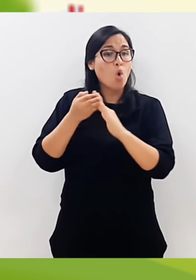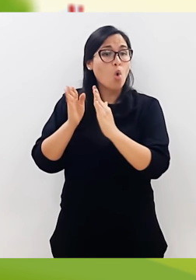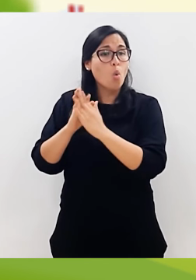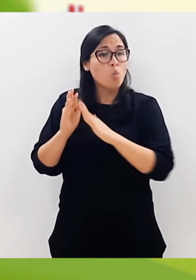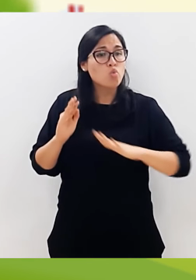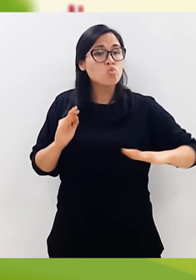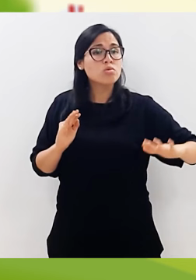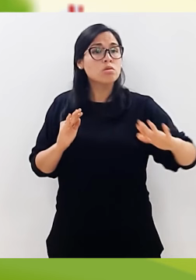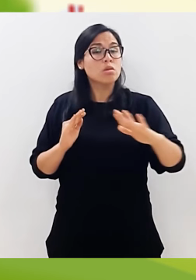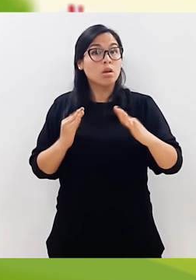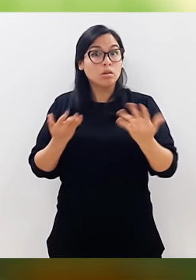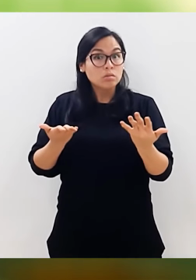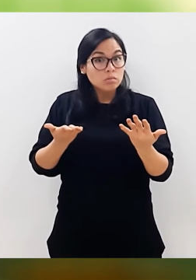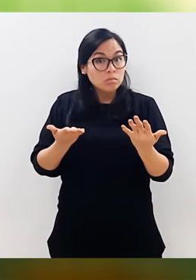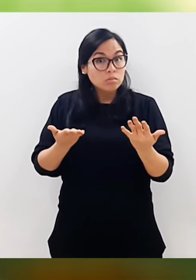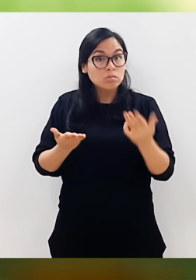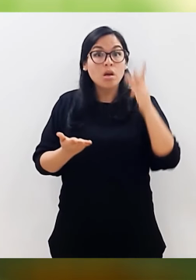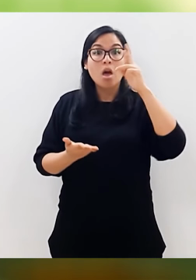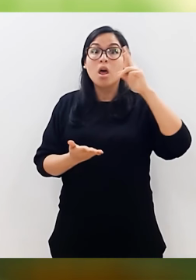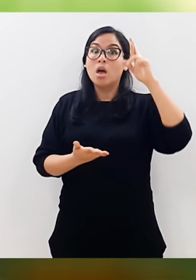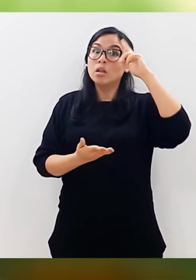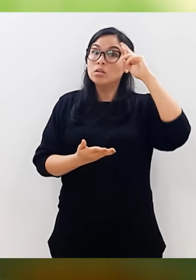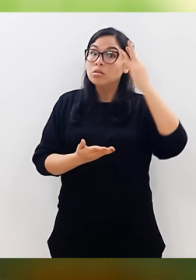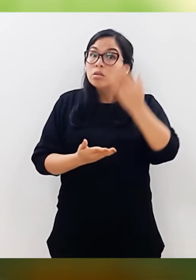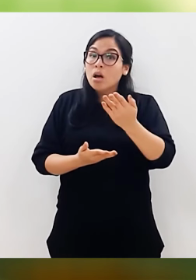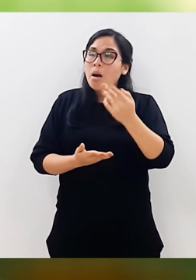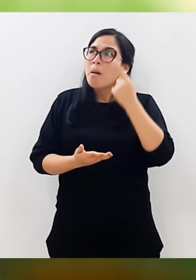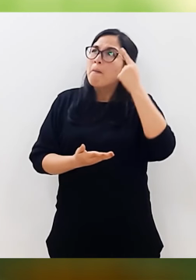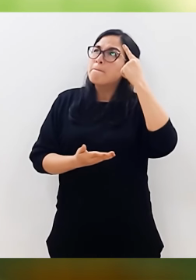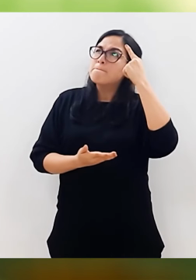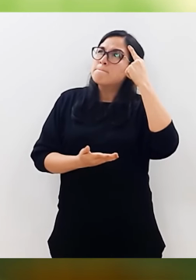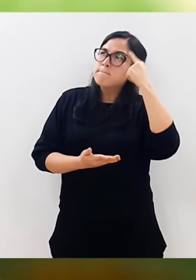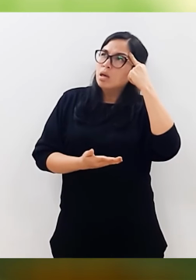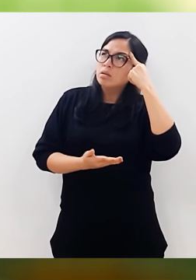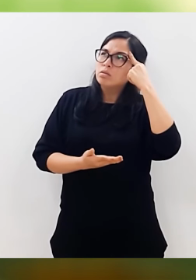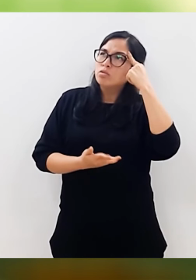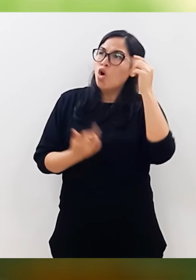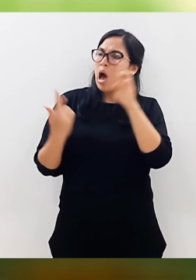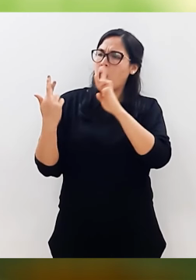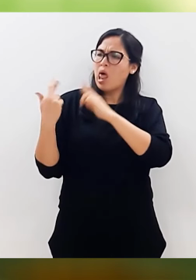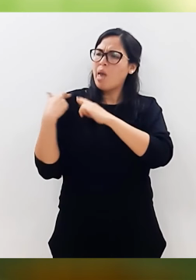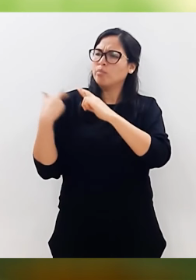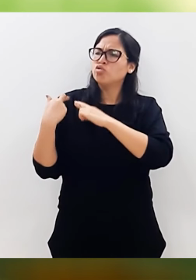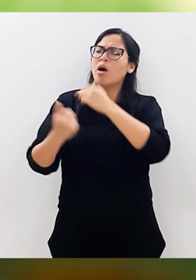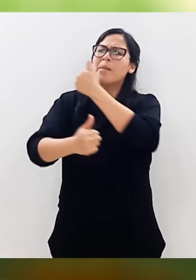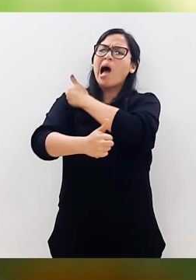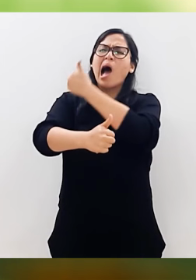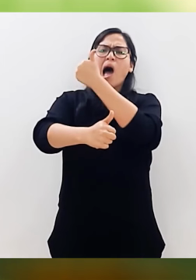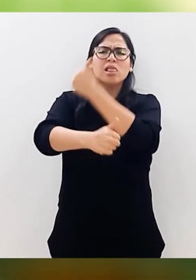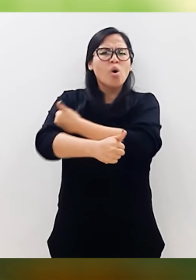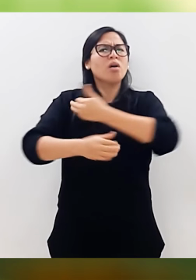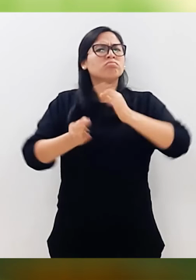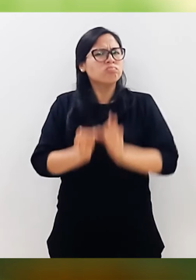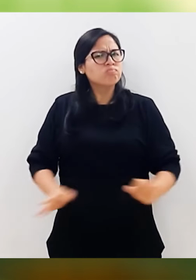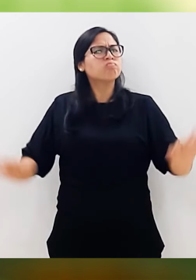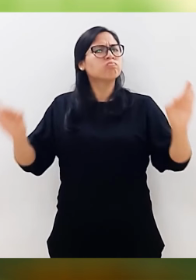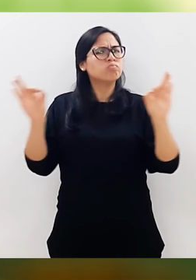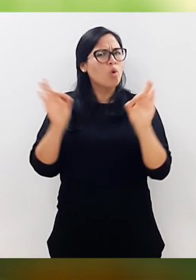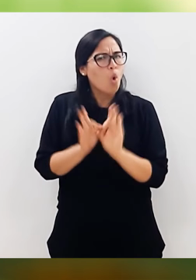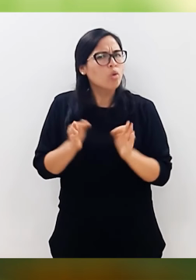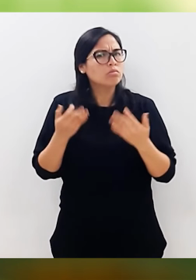comunidad. Es por esa razón que pienso que el rol de las autoridades es